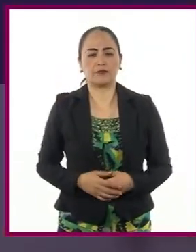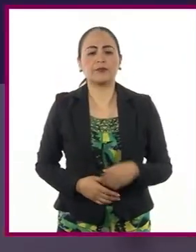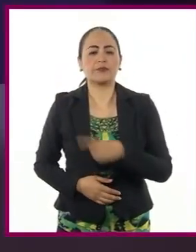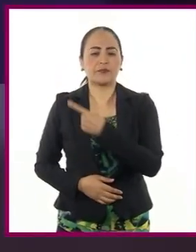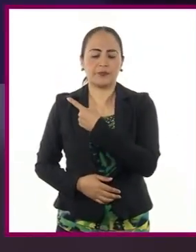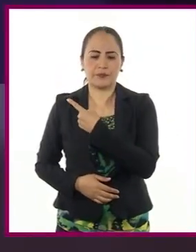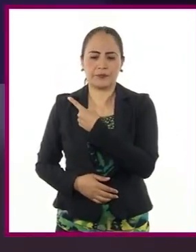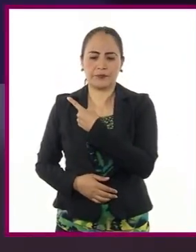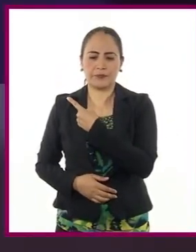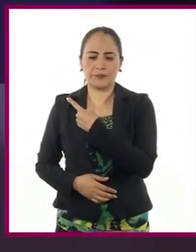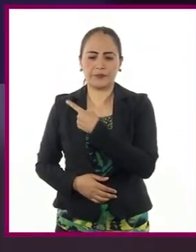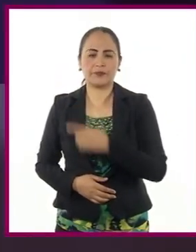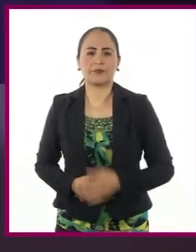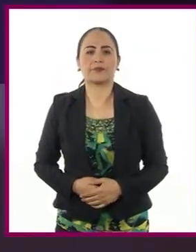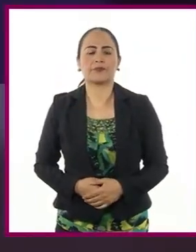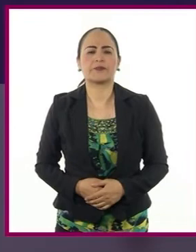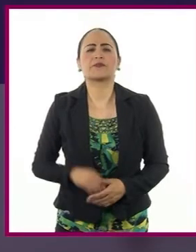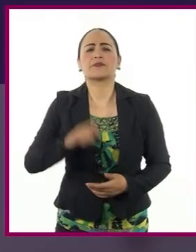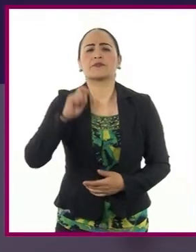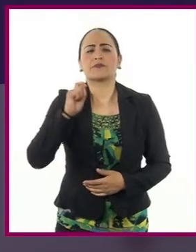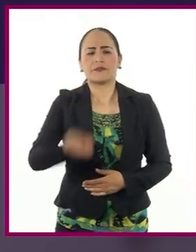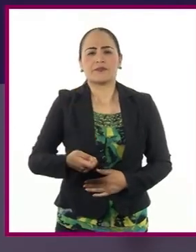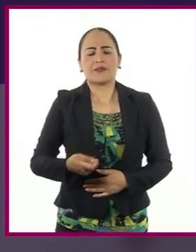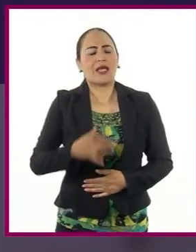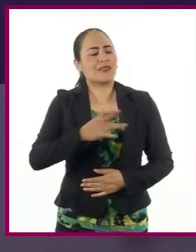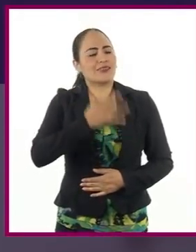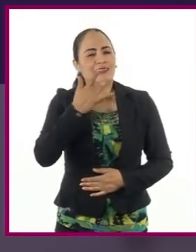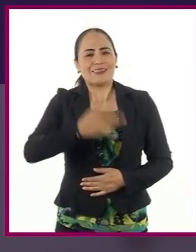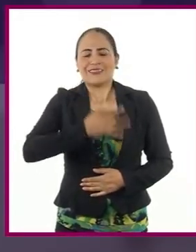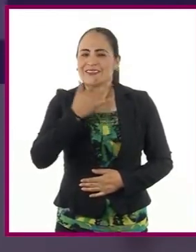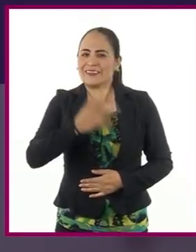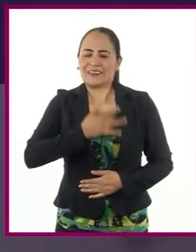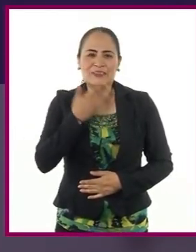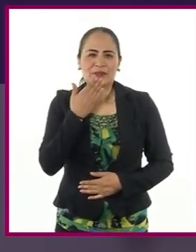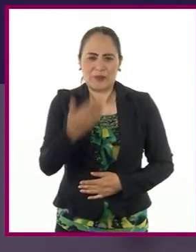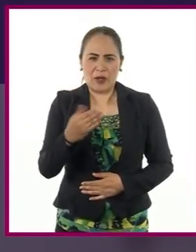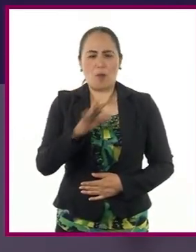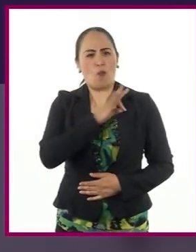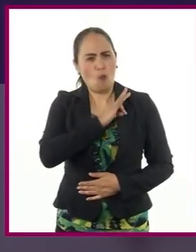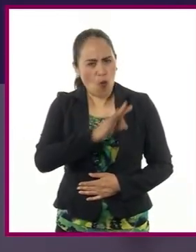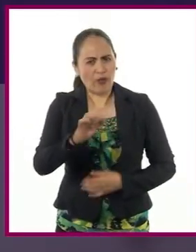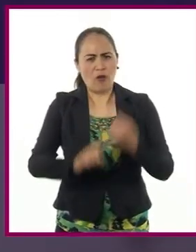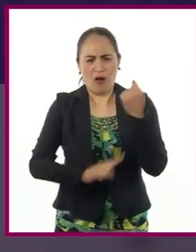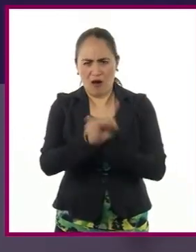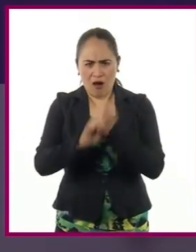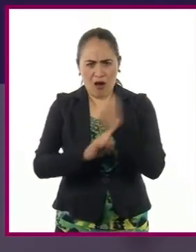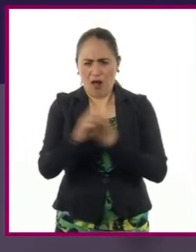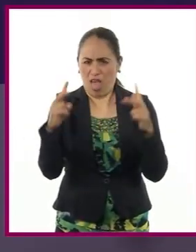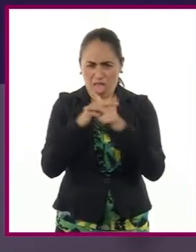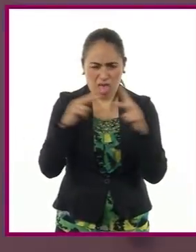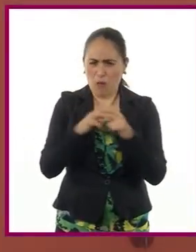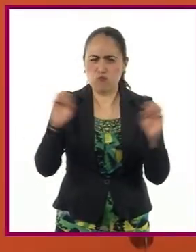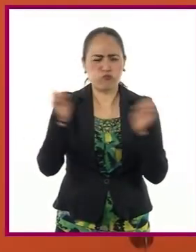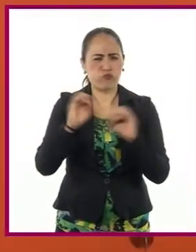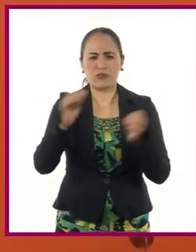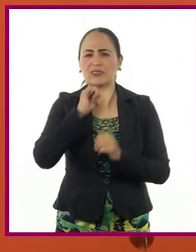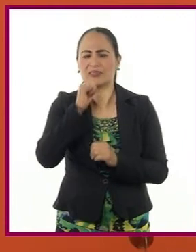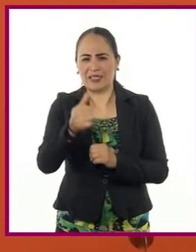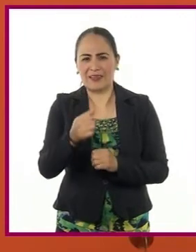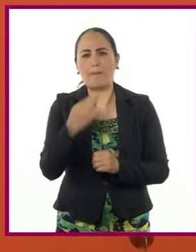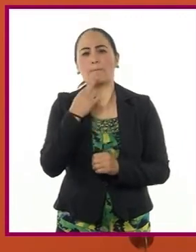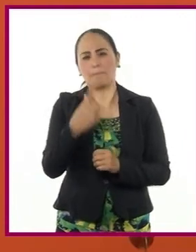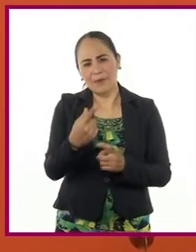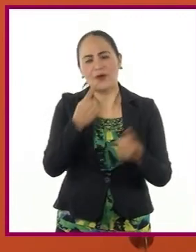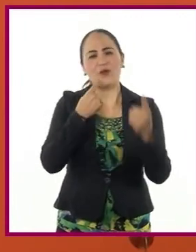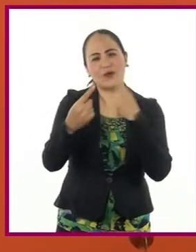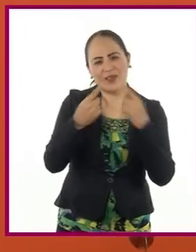los conflictos es experimentar la satisfacción de que podemos resolverlos sin violencia y con ello fortalecer las